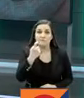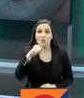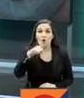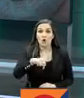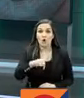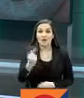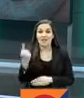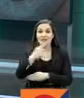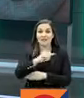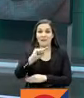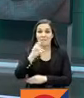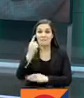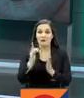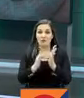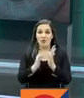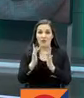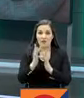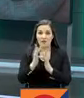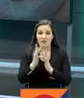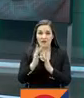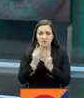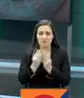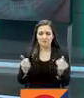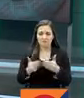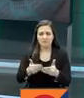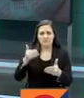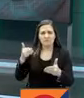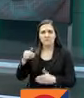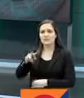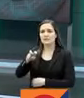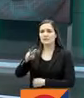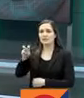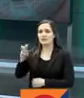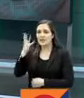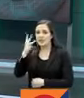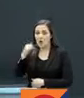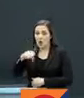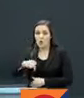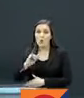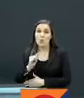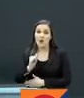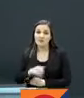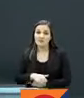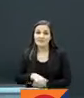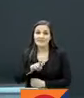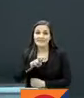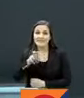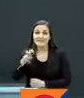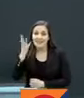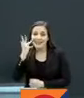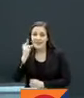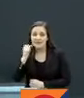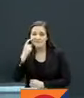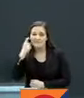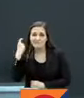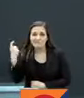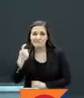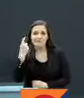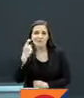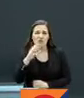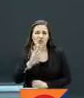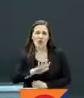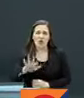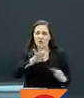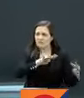completan 77 días desde su desaparición, precisamente hoy jueves. Así es, y Colombia continúa atenta a